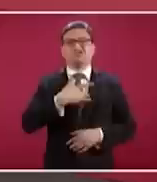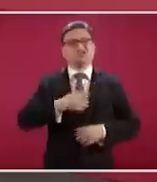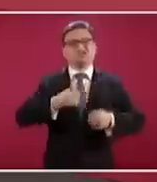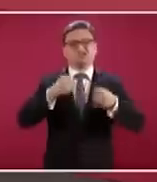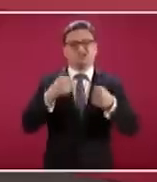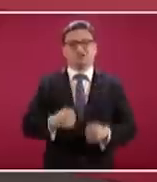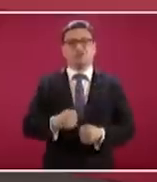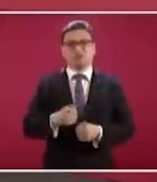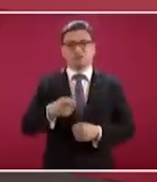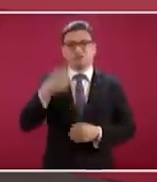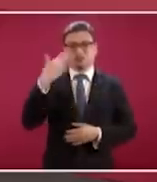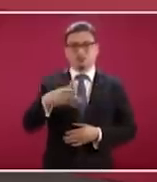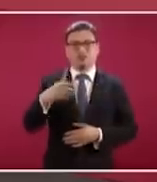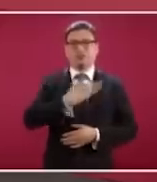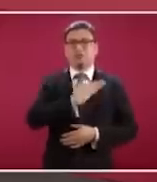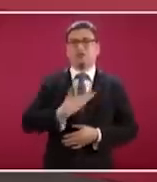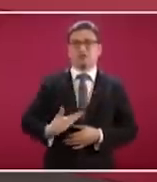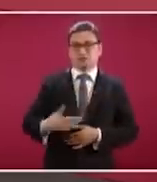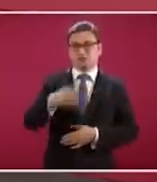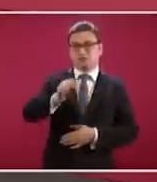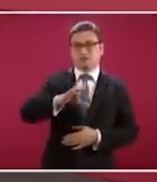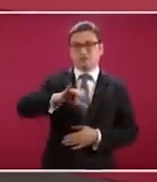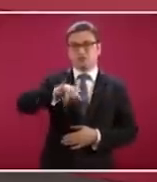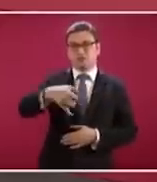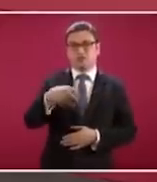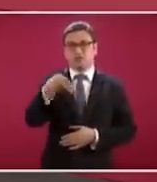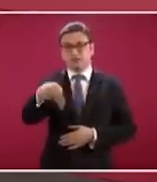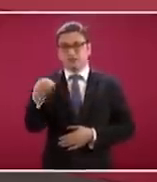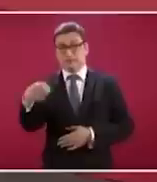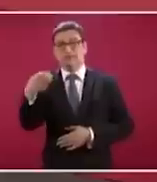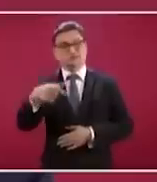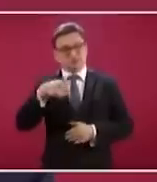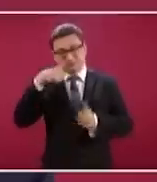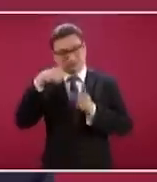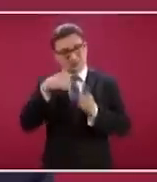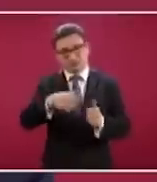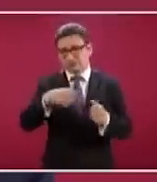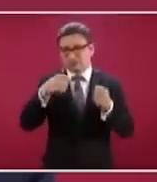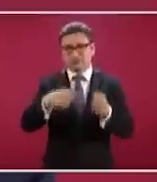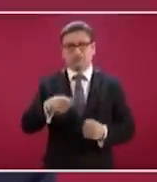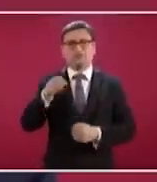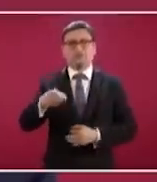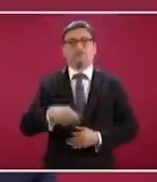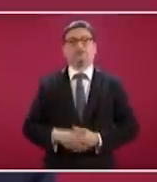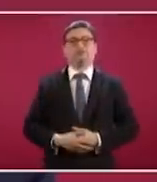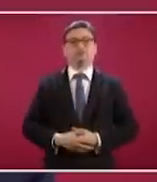presidente de la Suprema Corte de Justicia va a atender este asunto.